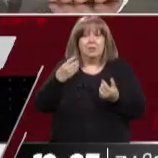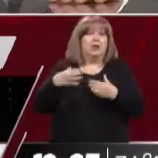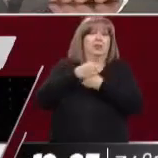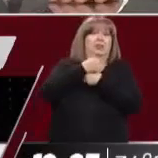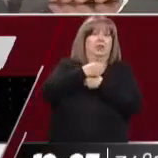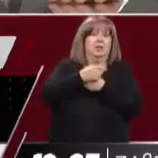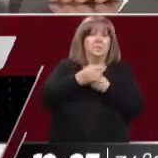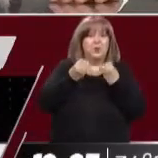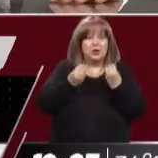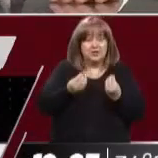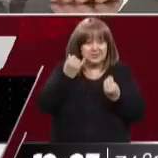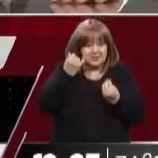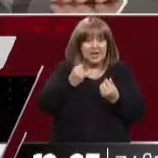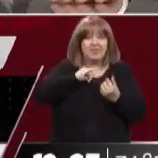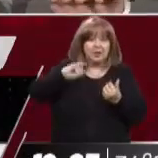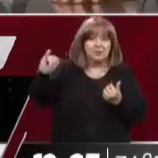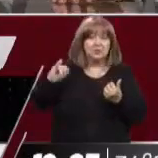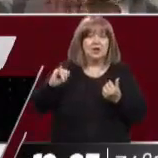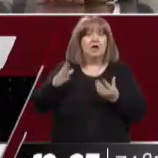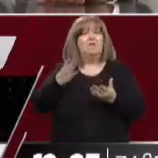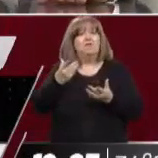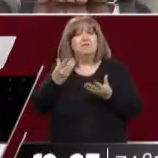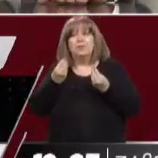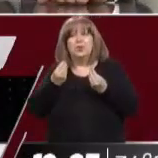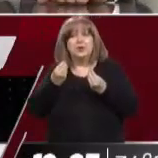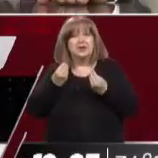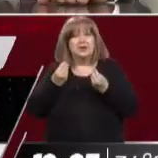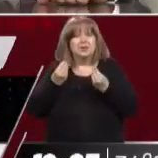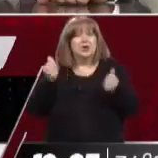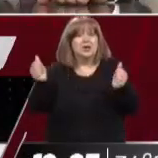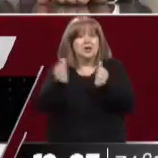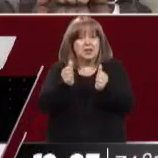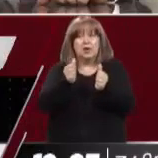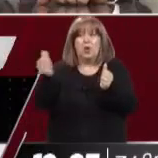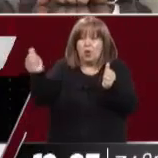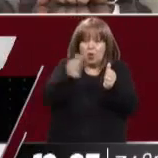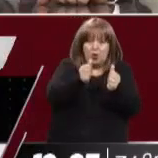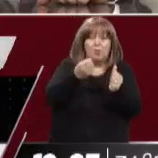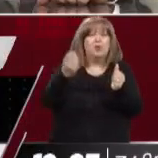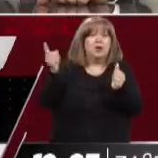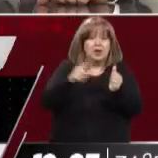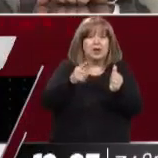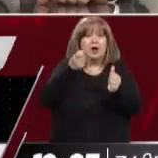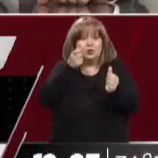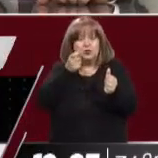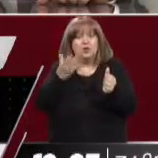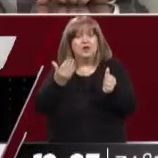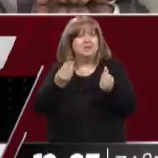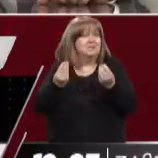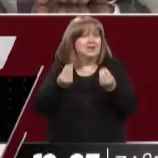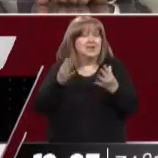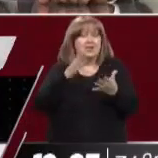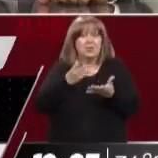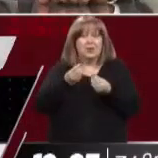manera, donde la víctima ya había radicado una denuncia, donde ya había como por lo pronto algo para tener ahí en cuenta. ¿Qué se